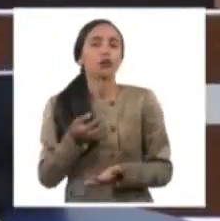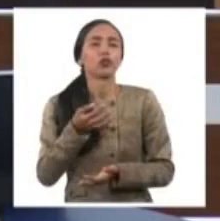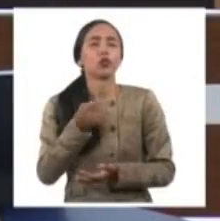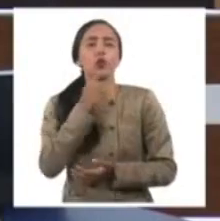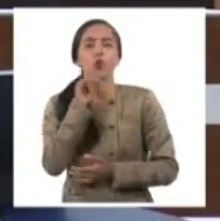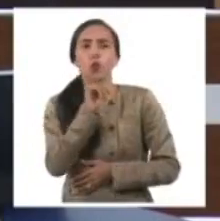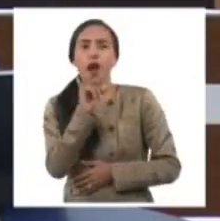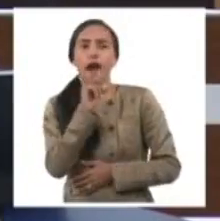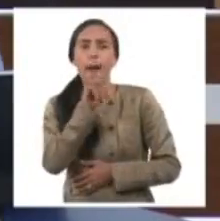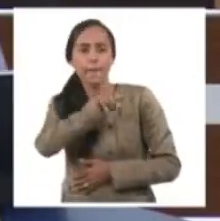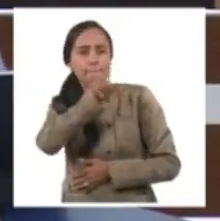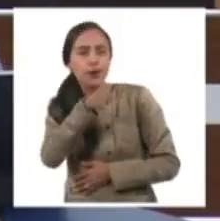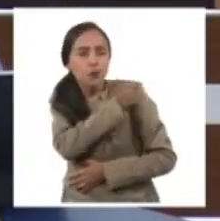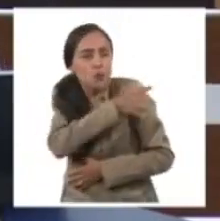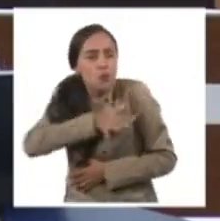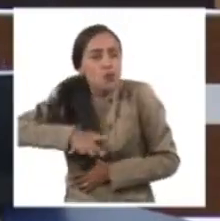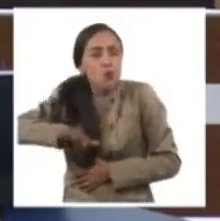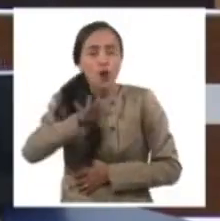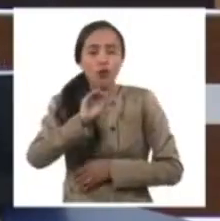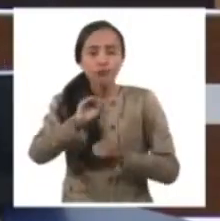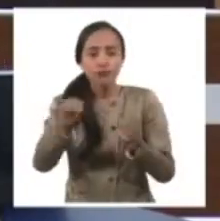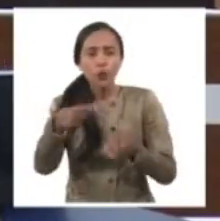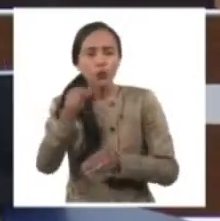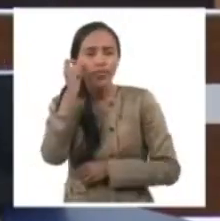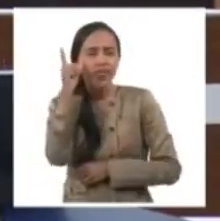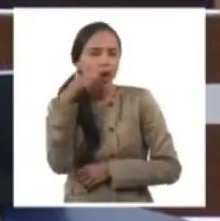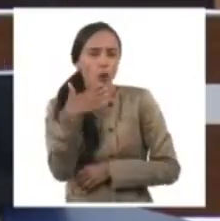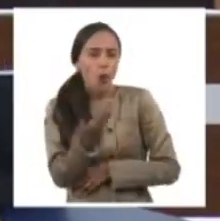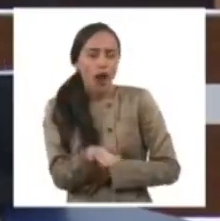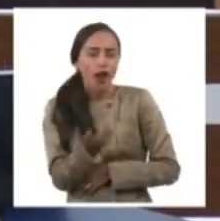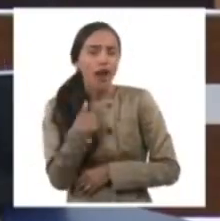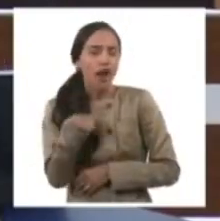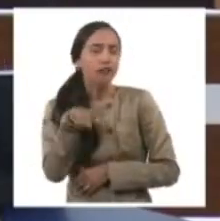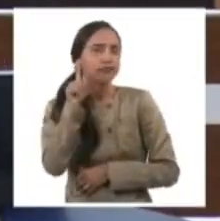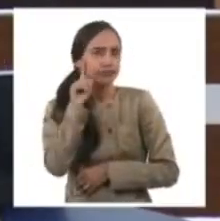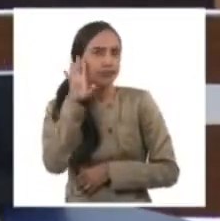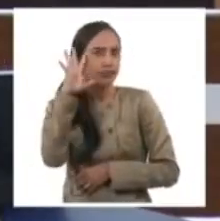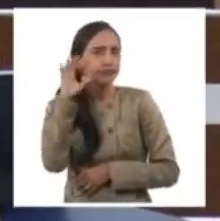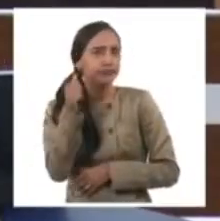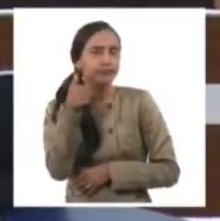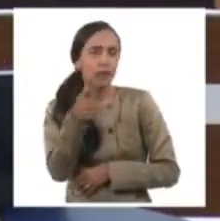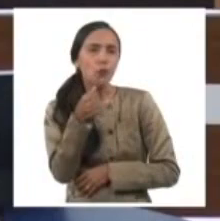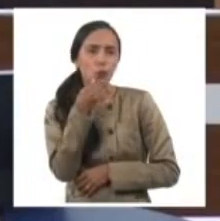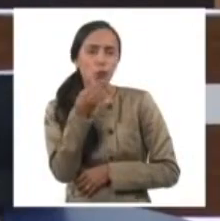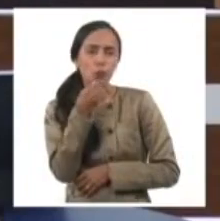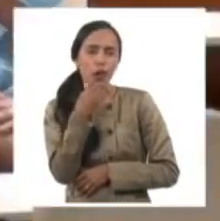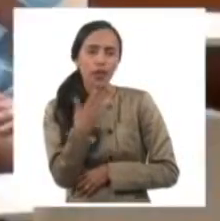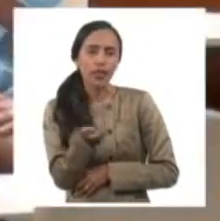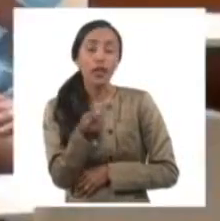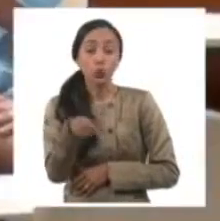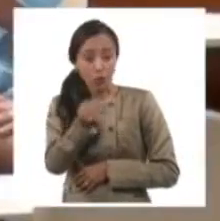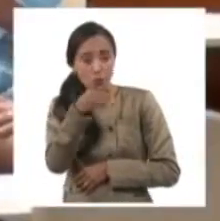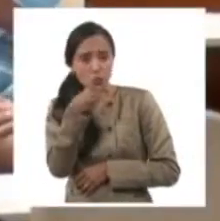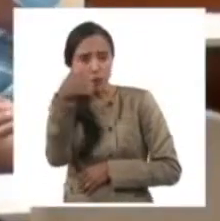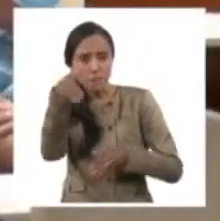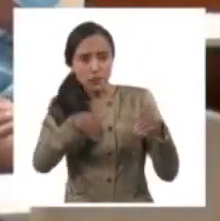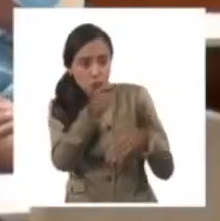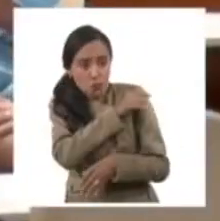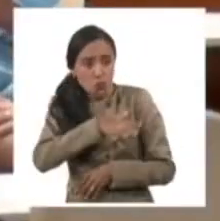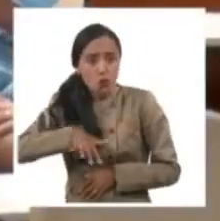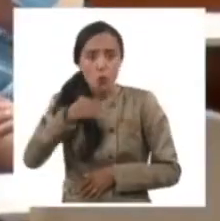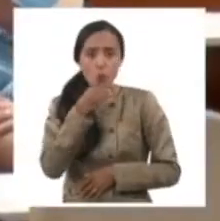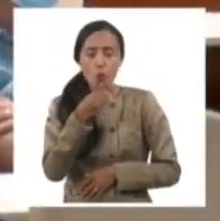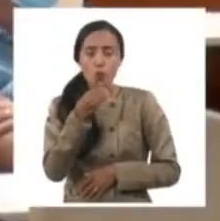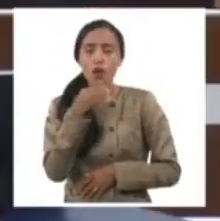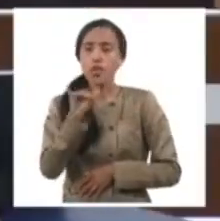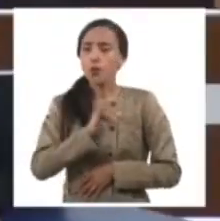gente, cuando los convocamos a que den ideas, cuando los convocamos y le damos la posibilidad de que participen. Hay que